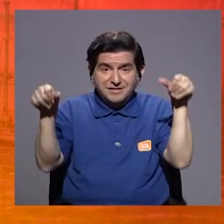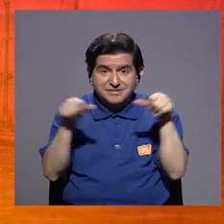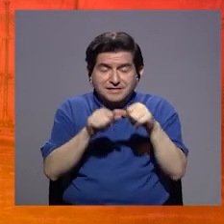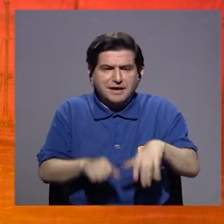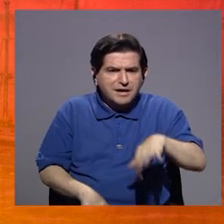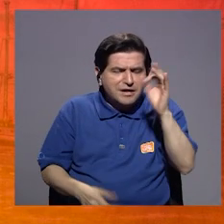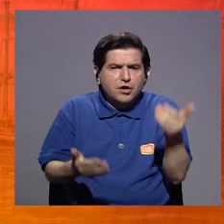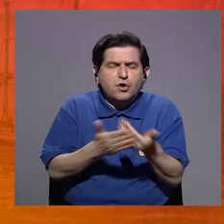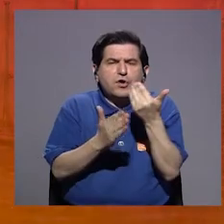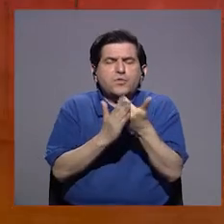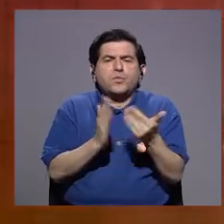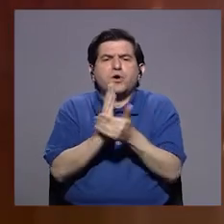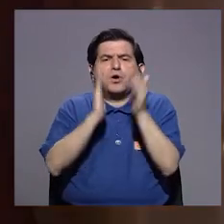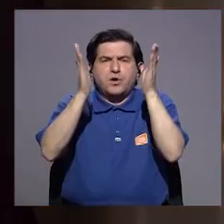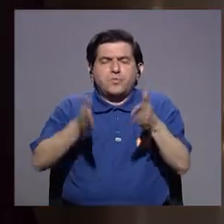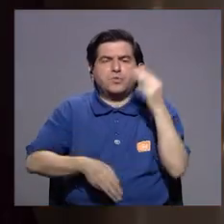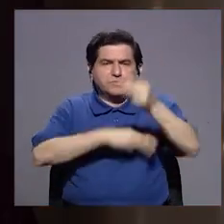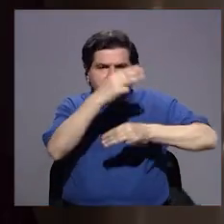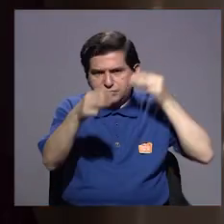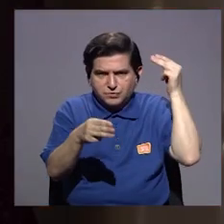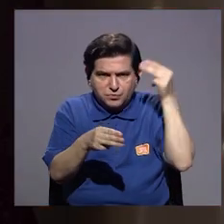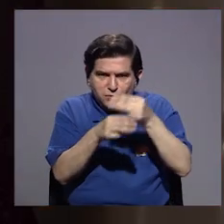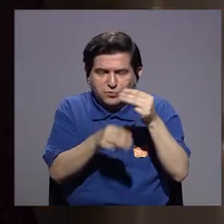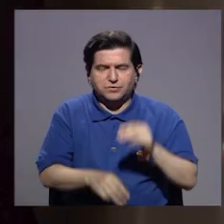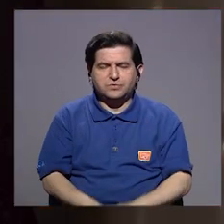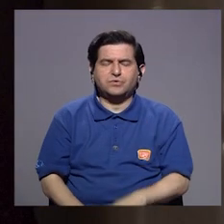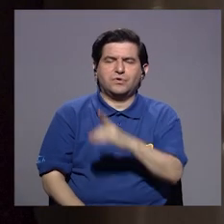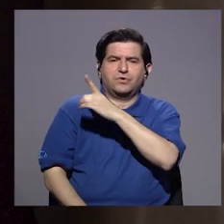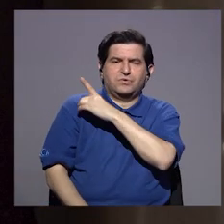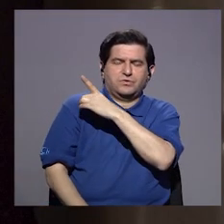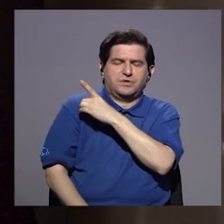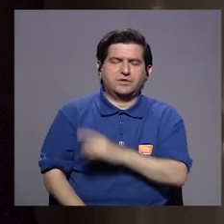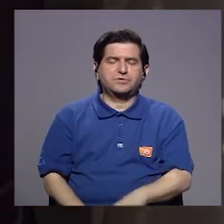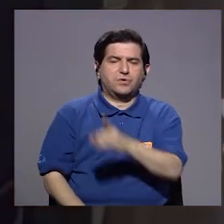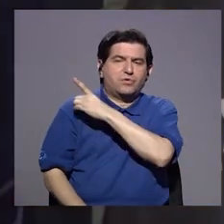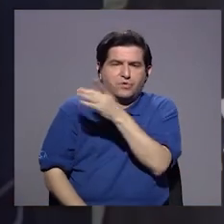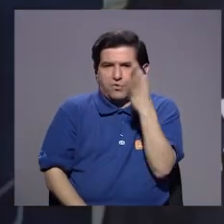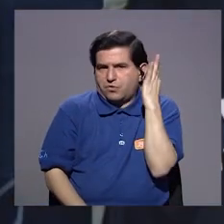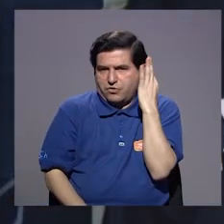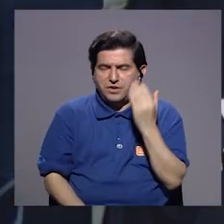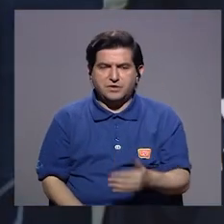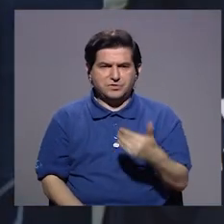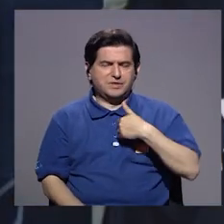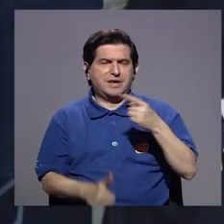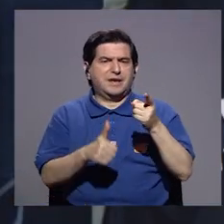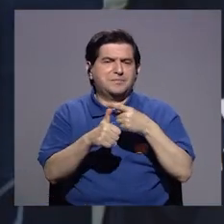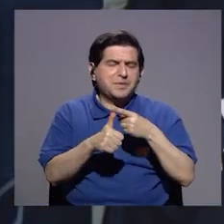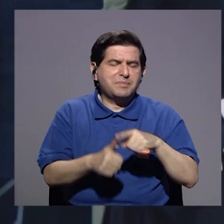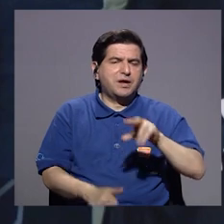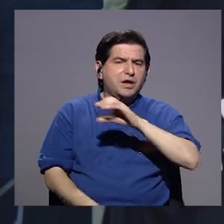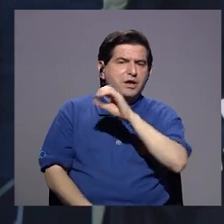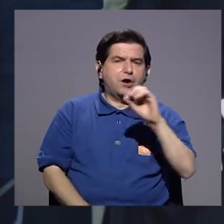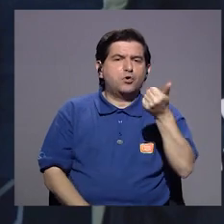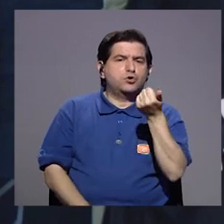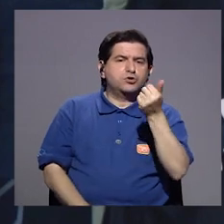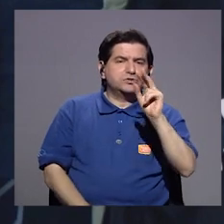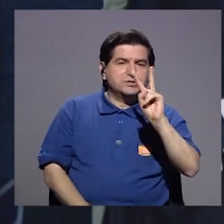para descubrir nuevos talentos del mundo. Son directores o directoras que tienen su primera o segunda